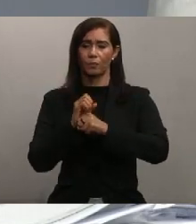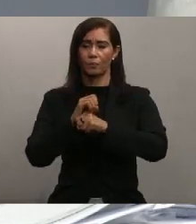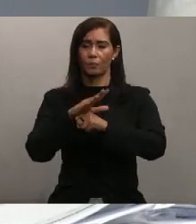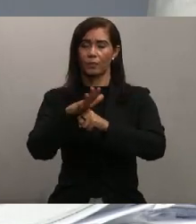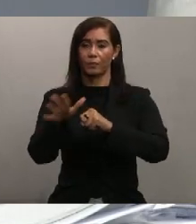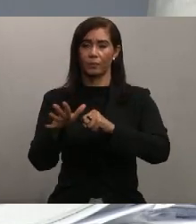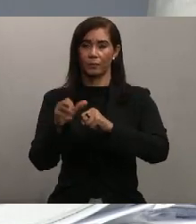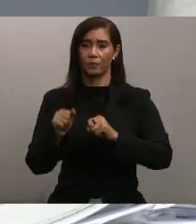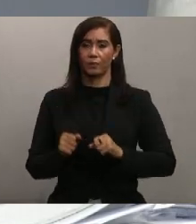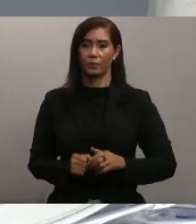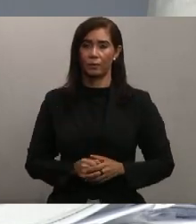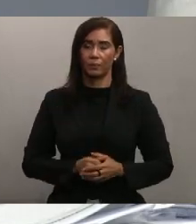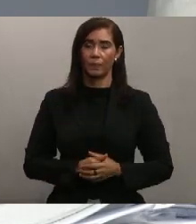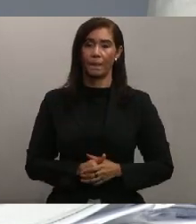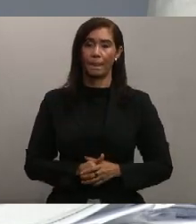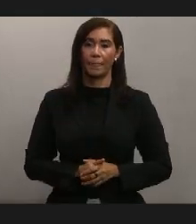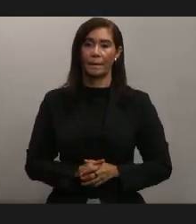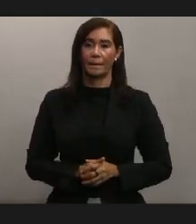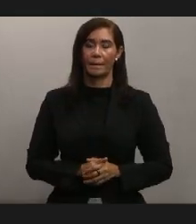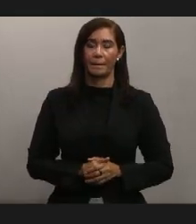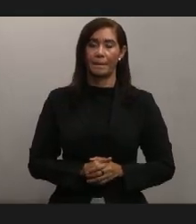clínico.